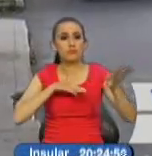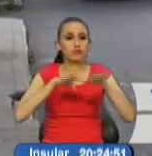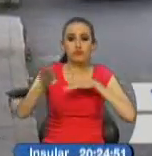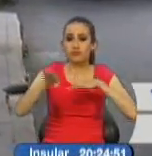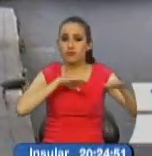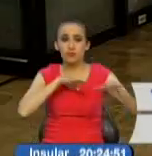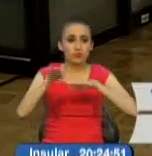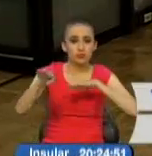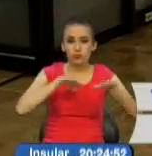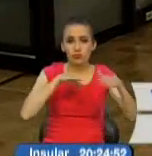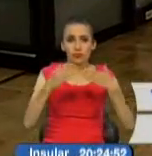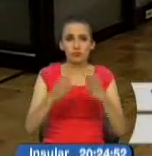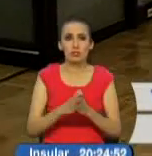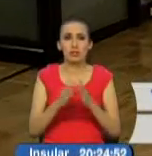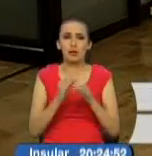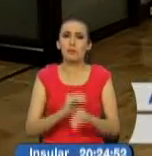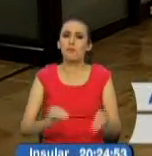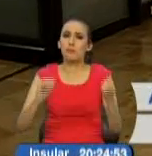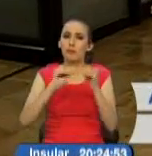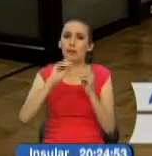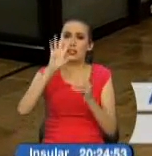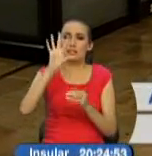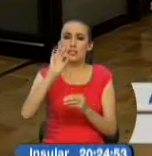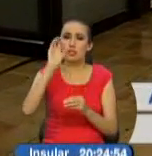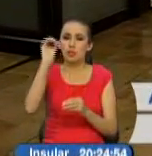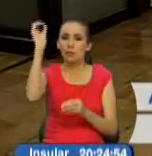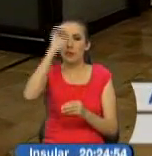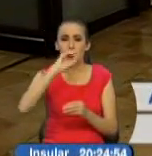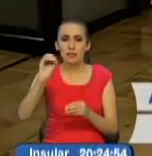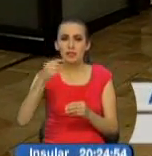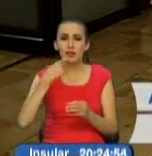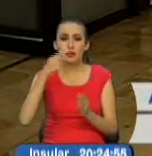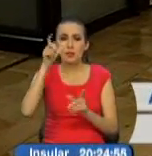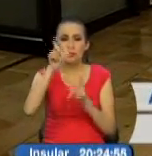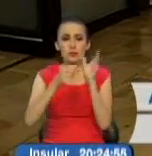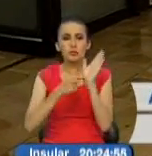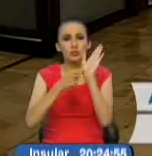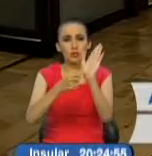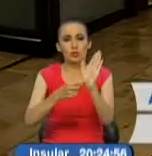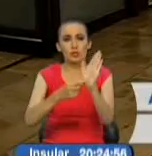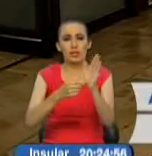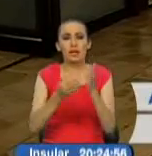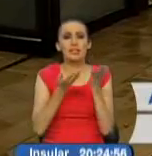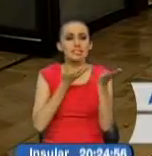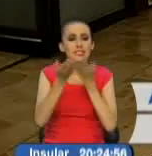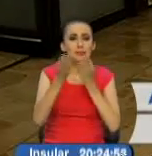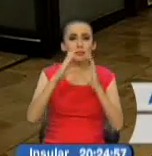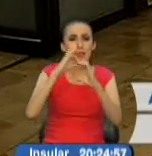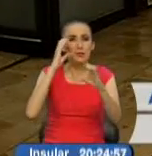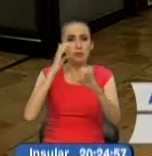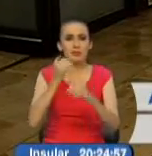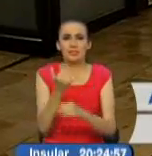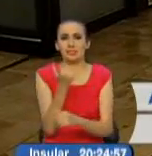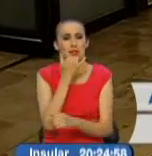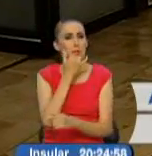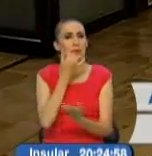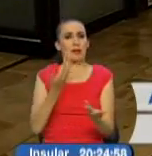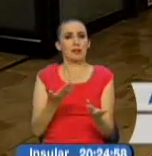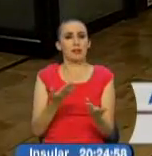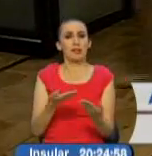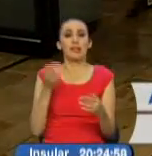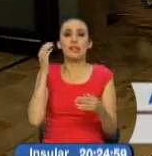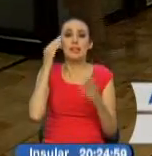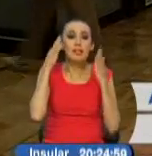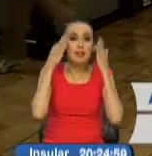algunos concejales. Más del 90% de nuestros ciudadanos indican que el sistema de transporte no ha mejorado. Creo que debemos tener